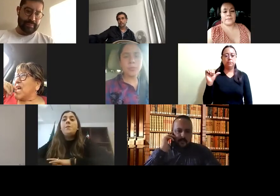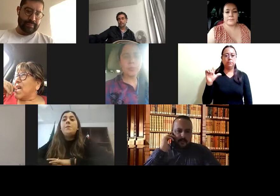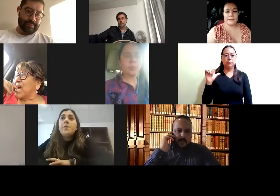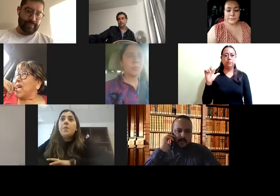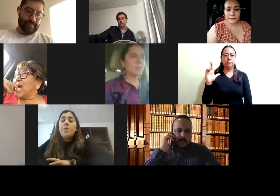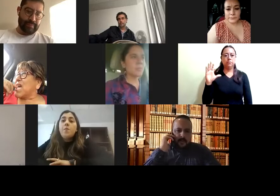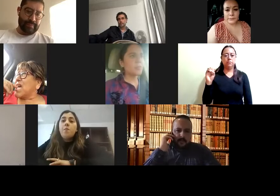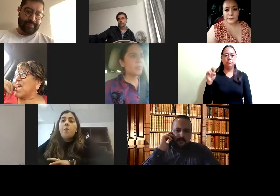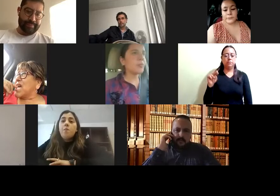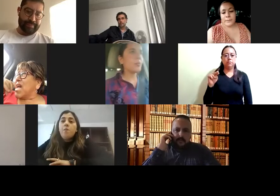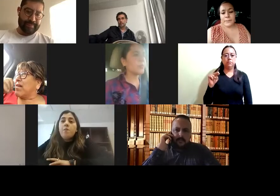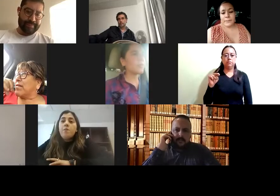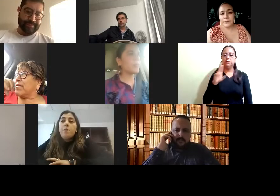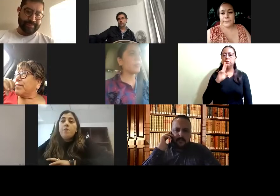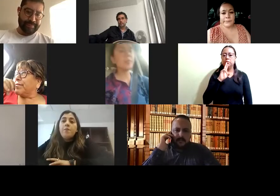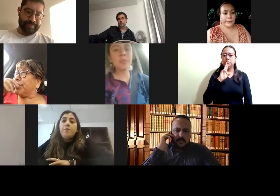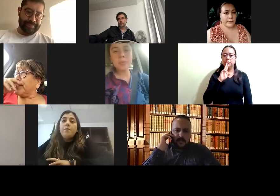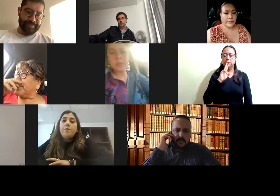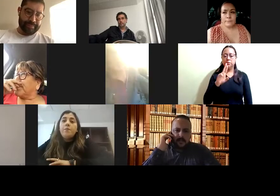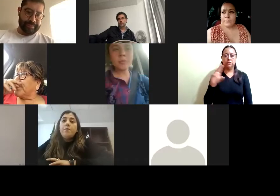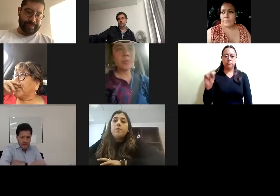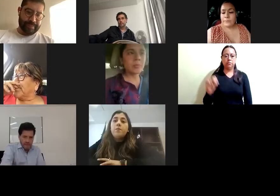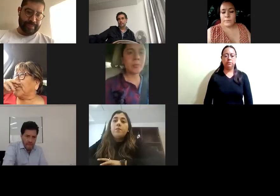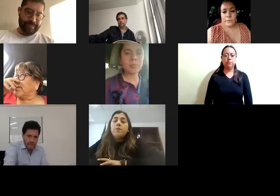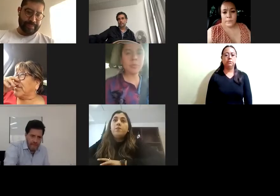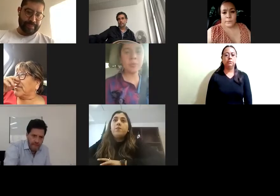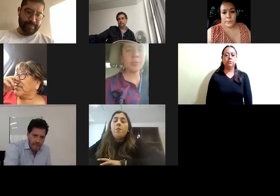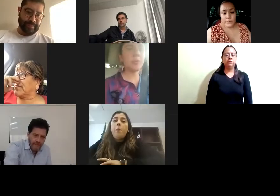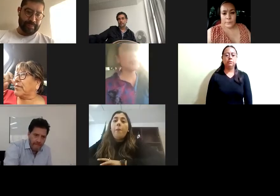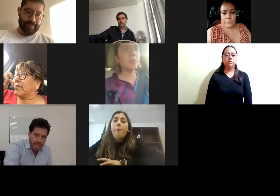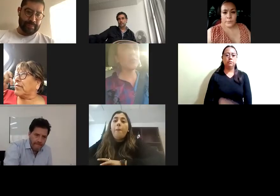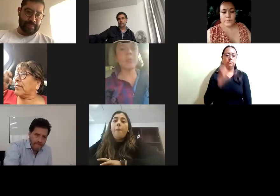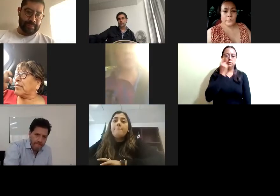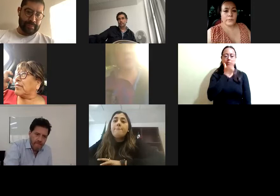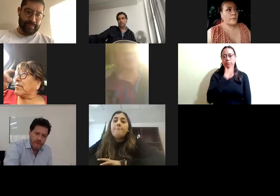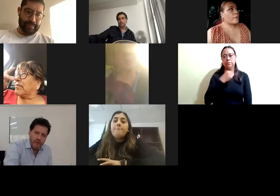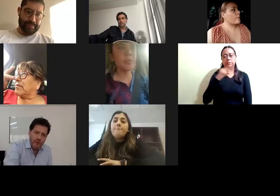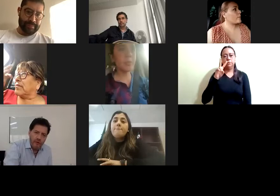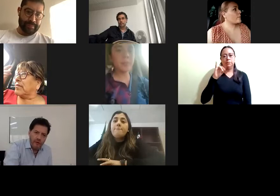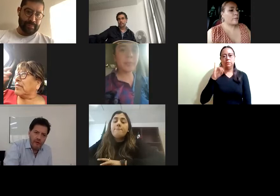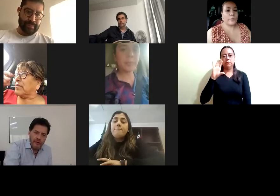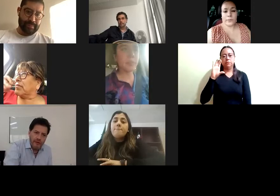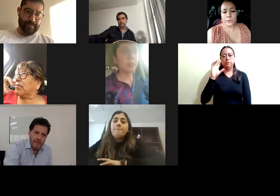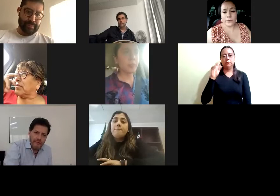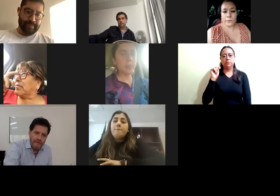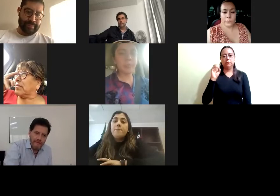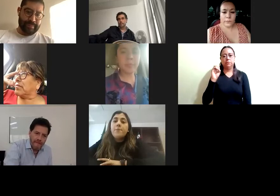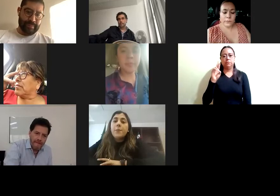Ernesto Alarcón, en contra. Gracias, diputado. Diputado Víctor Hugo Lobo Román. Víctor Hugo Lobo, en